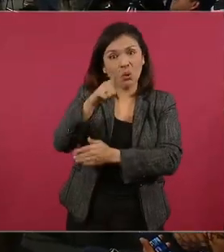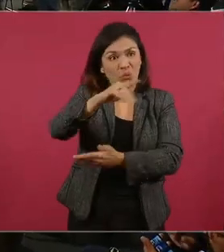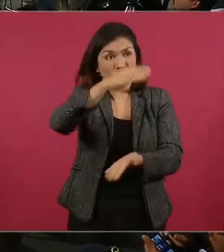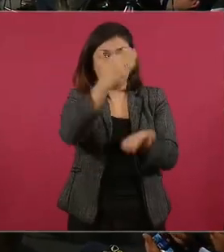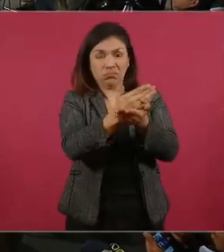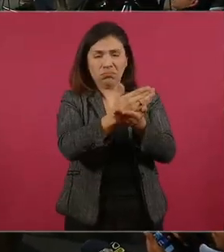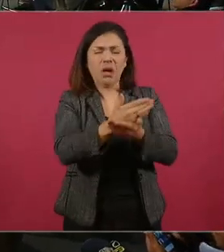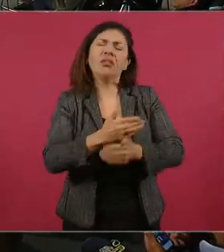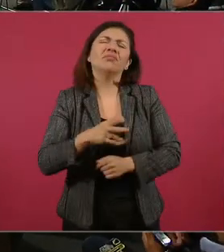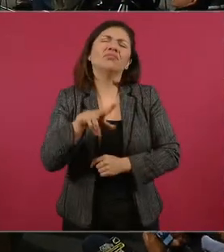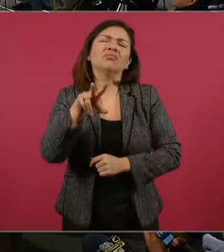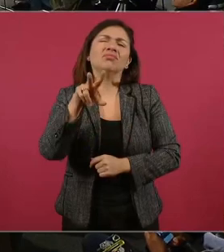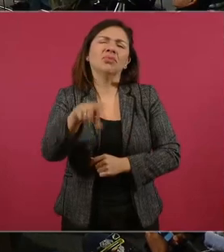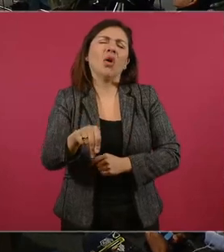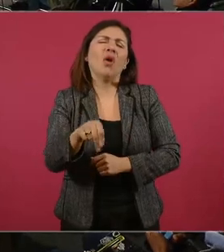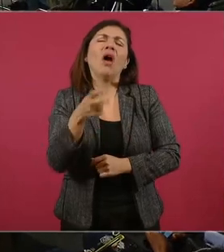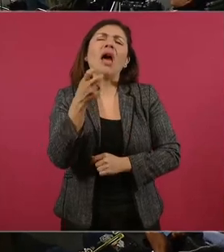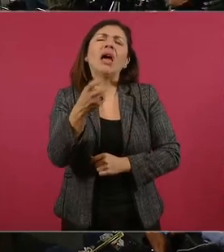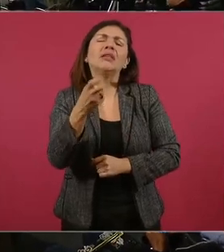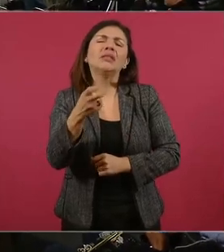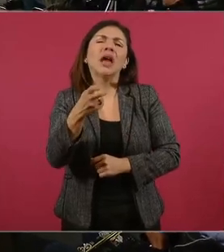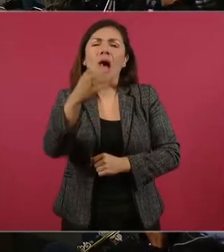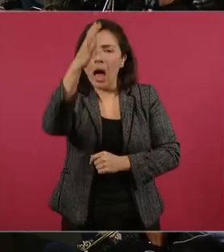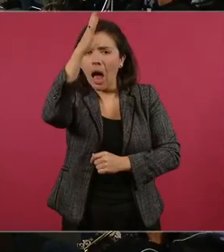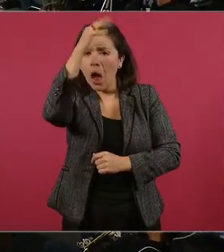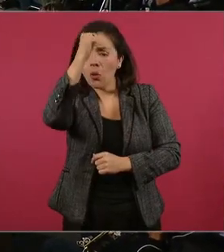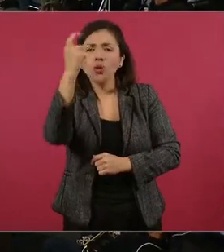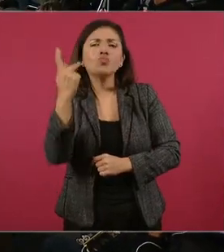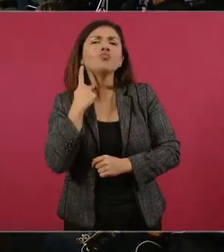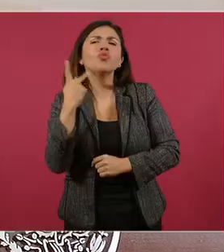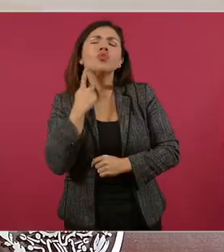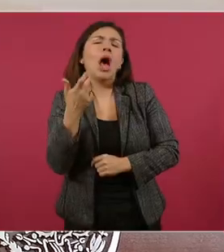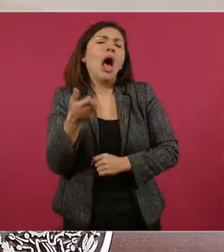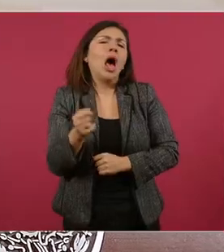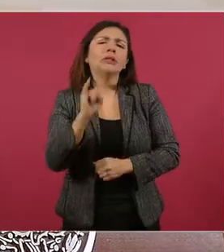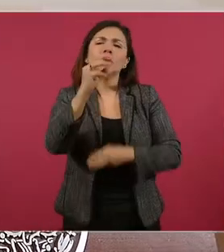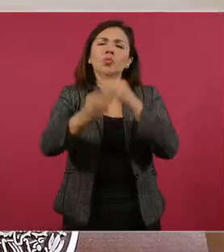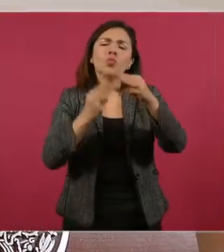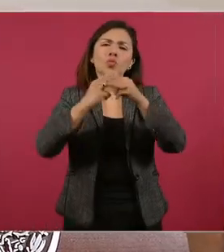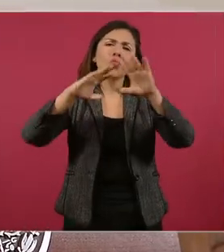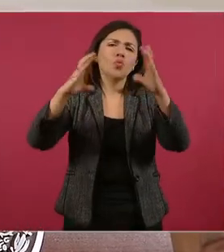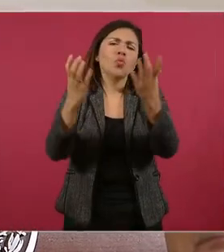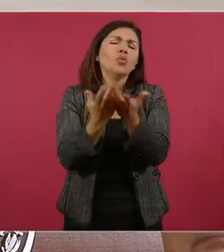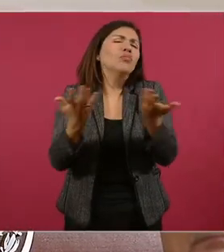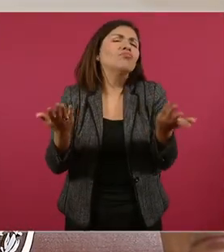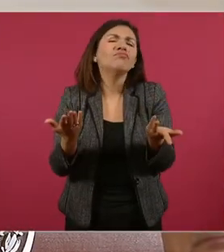una política global. Es que se